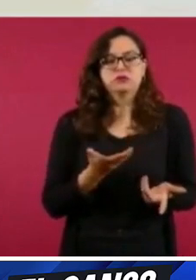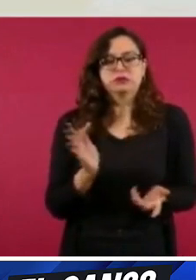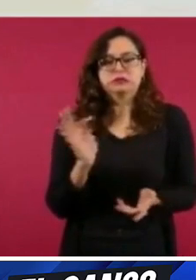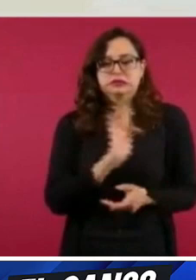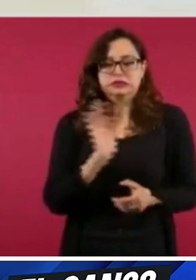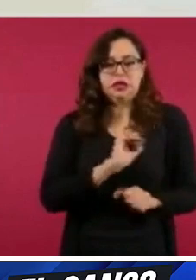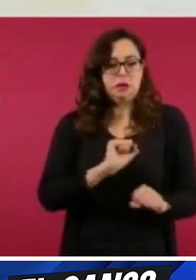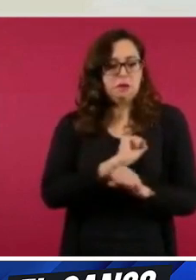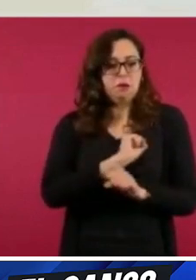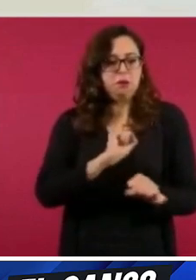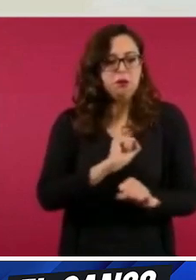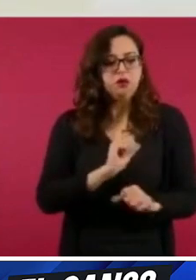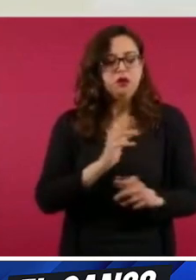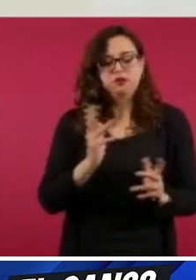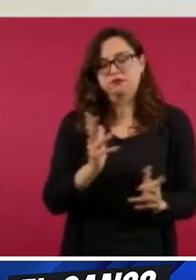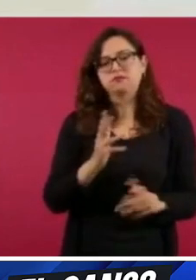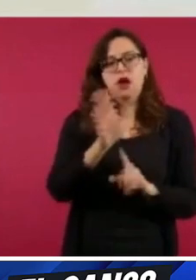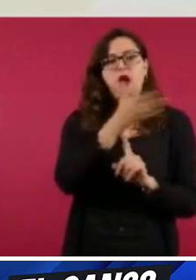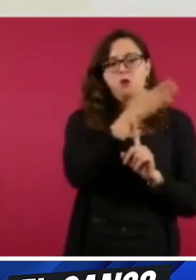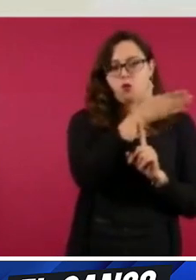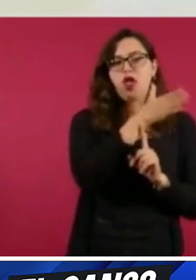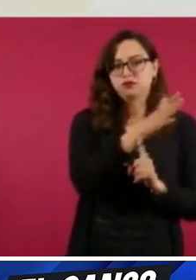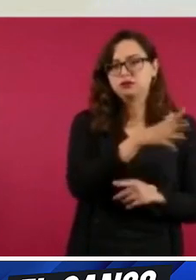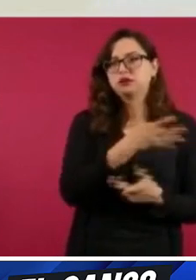y me llevaron al hospital